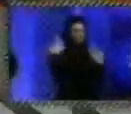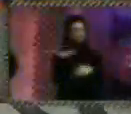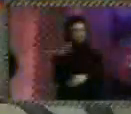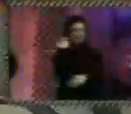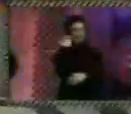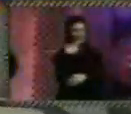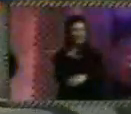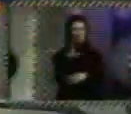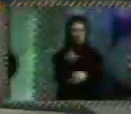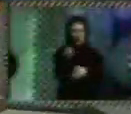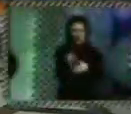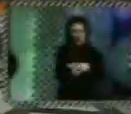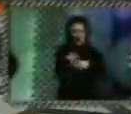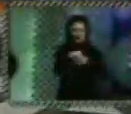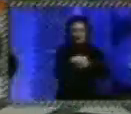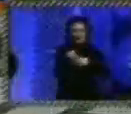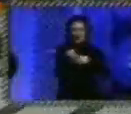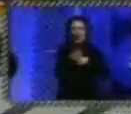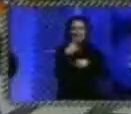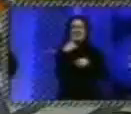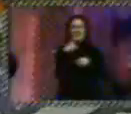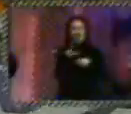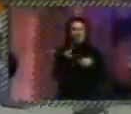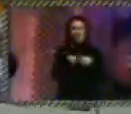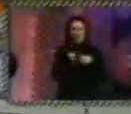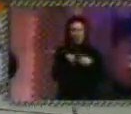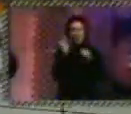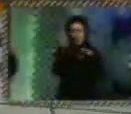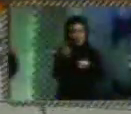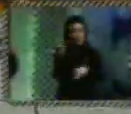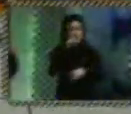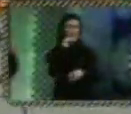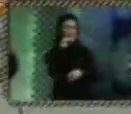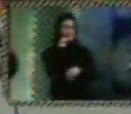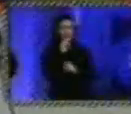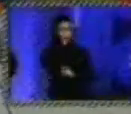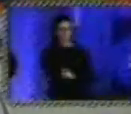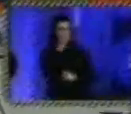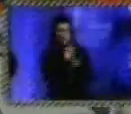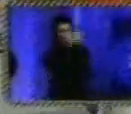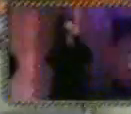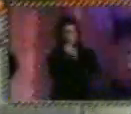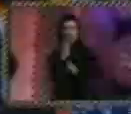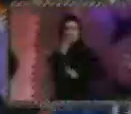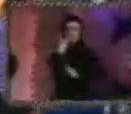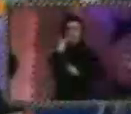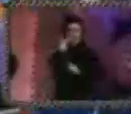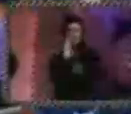manchita de nicotina no se vayan a espadar. Que me lo cambio este día.